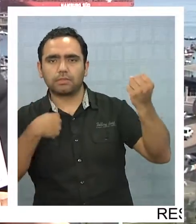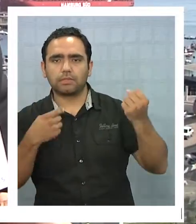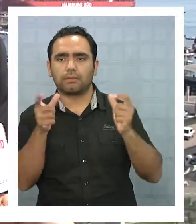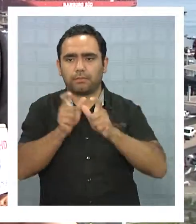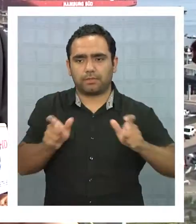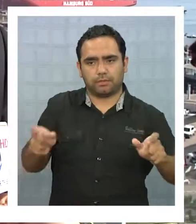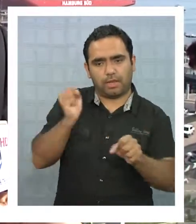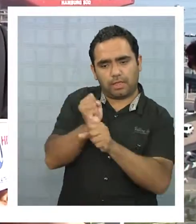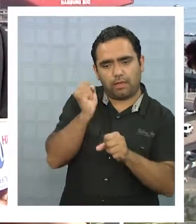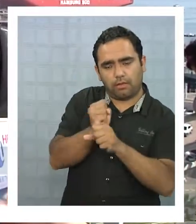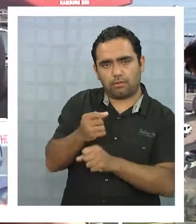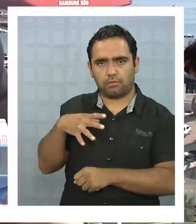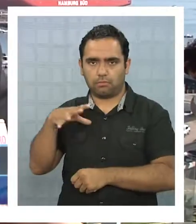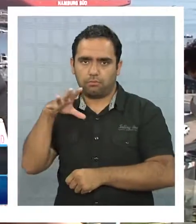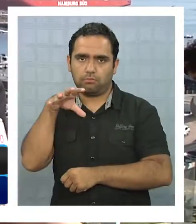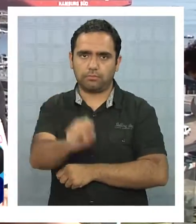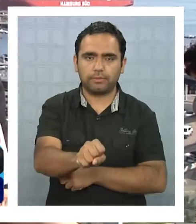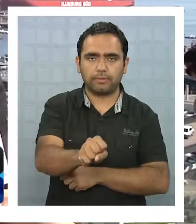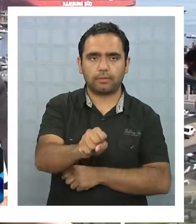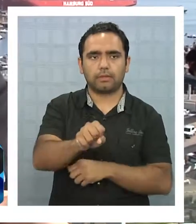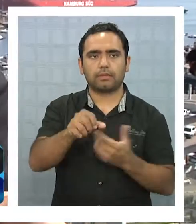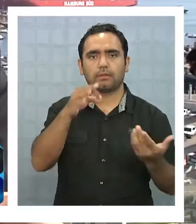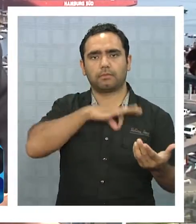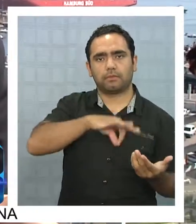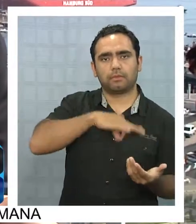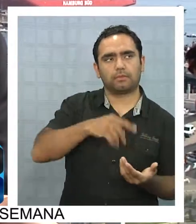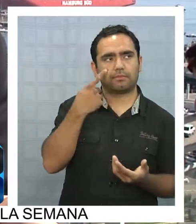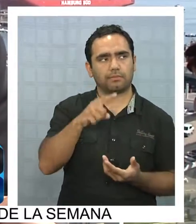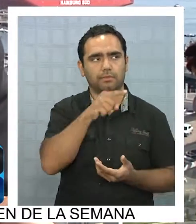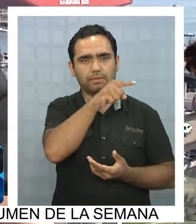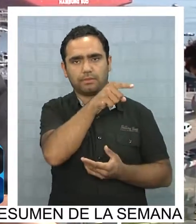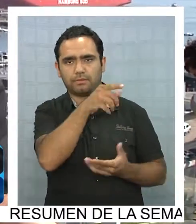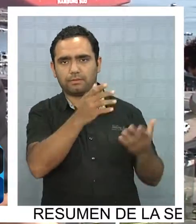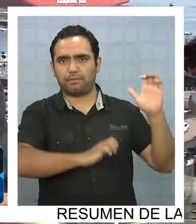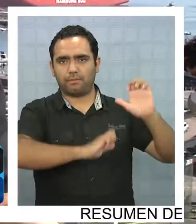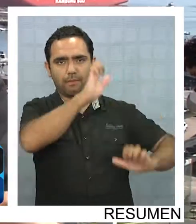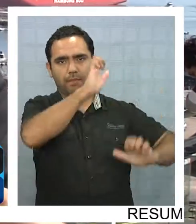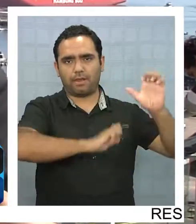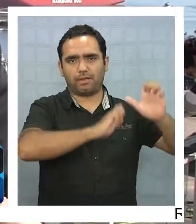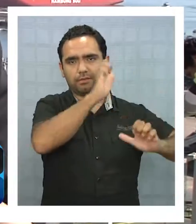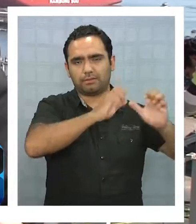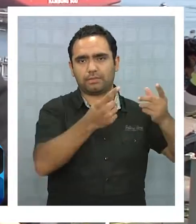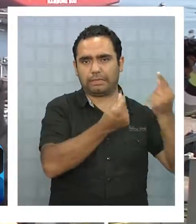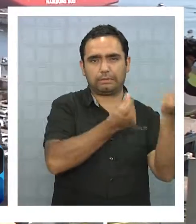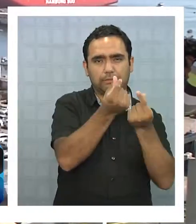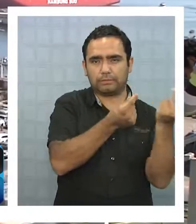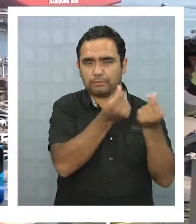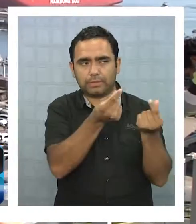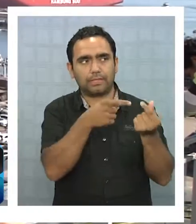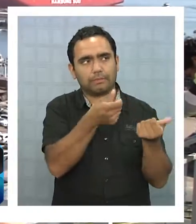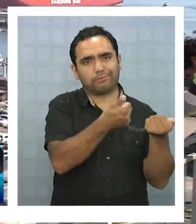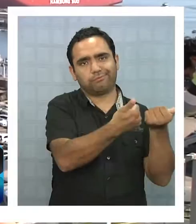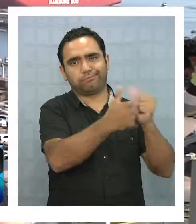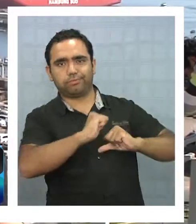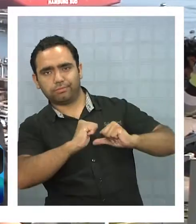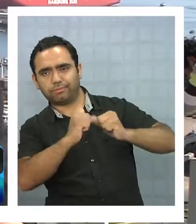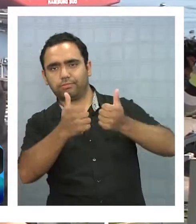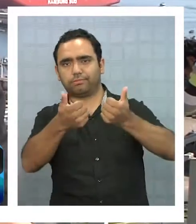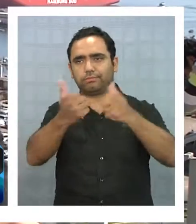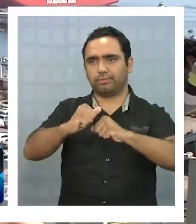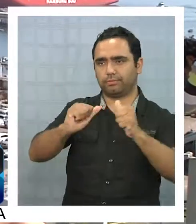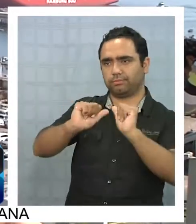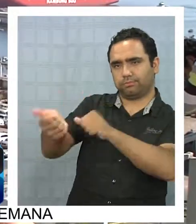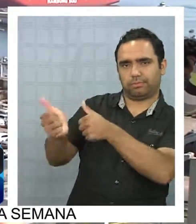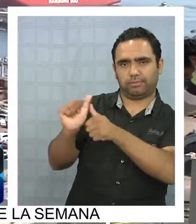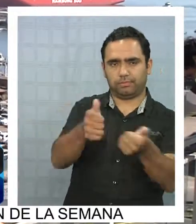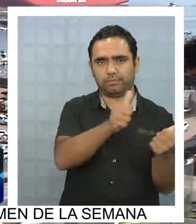trabajadores la propiedad de la AFP, y se demostró que la voracidad de los tiburones y las economías llamadas economías de escala pudieron más e hicieron quebrar a todas estas AFP,